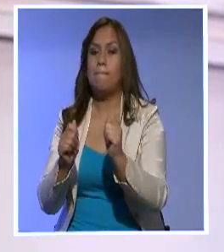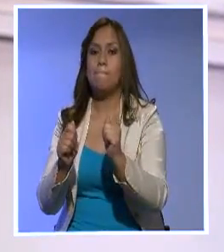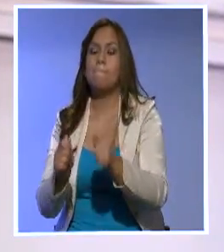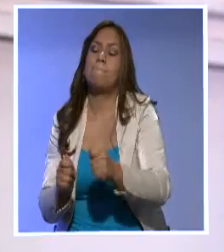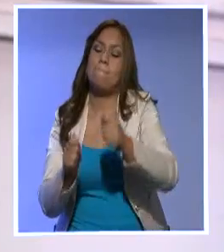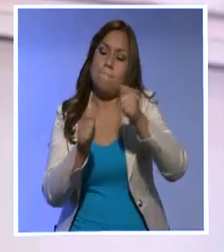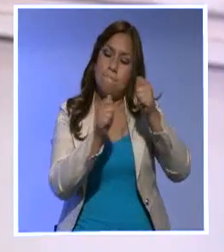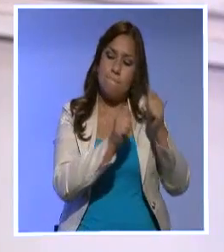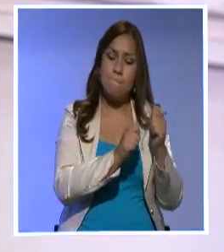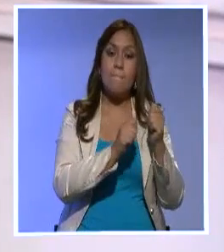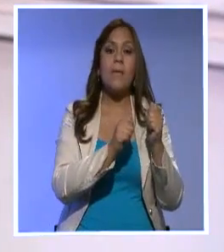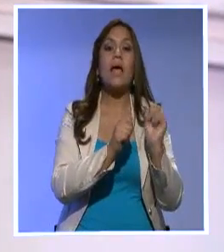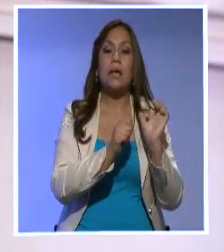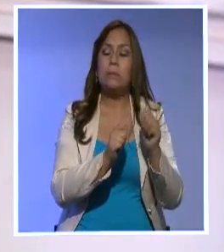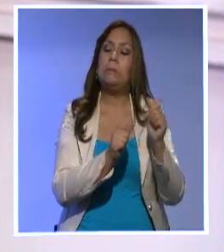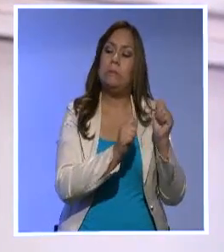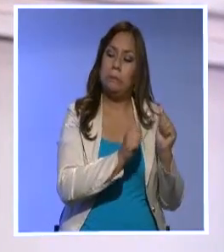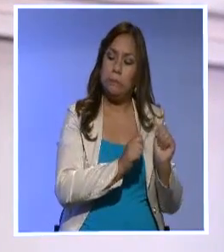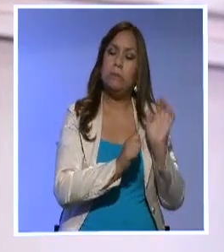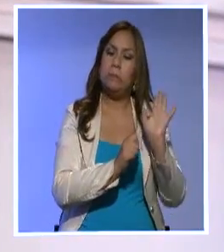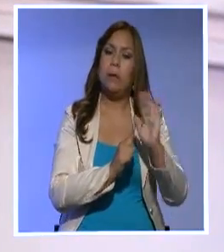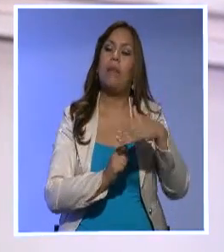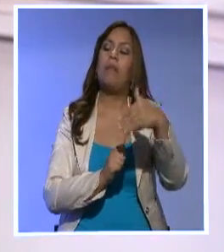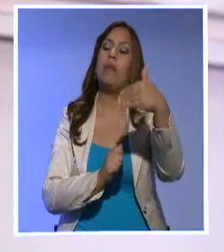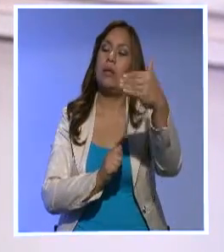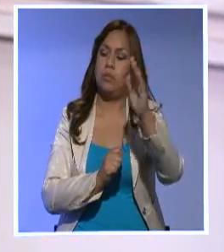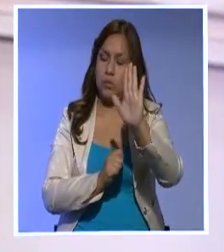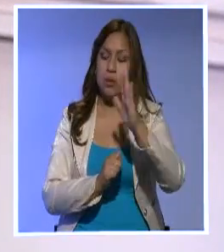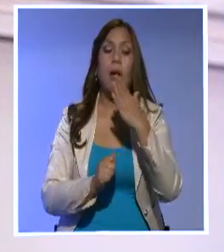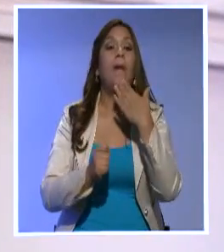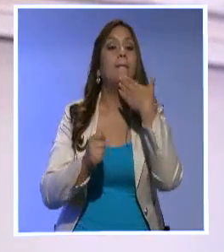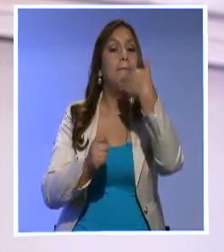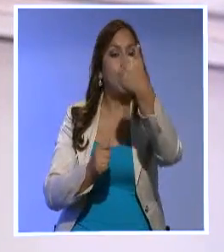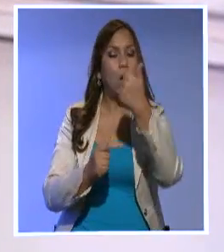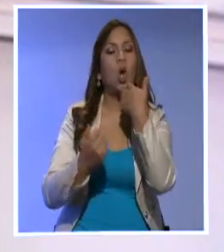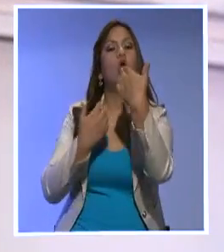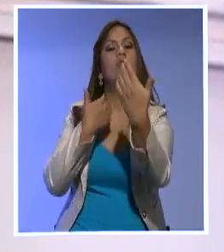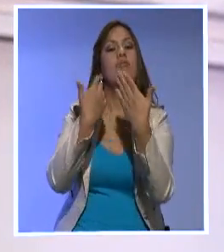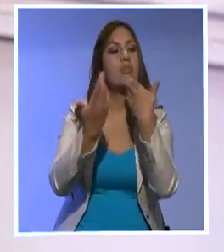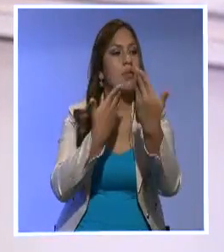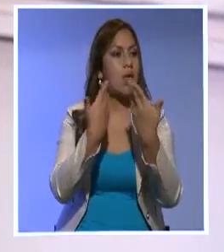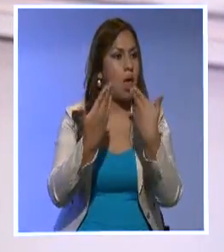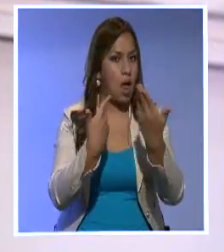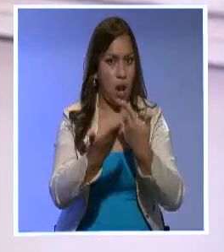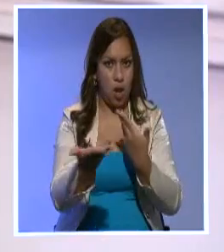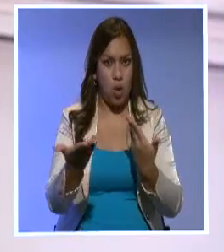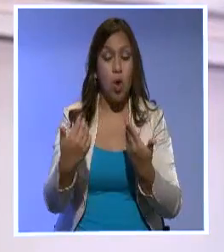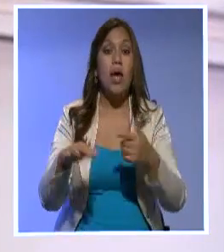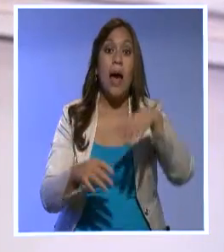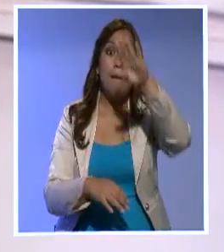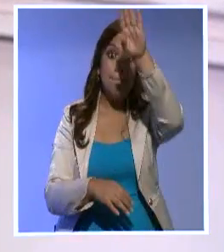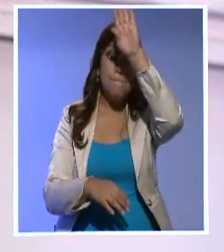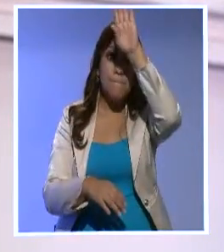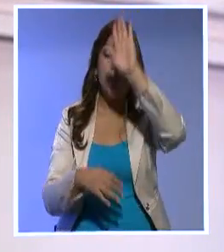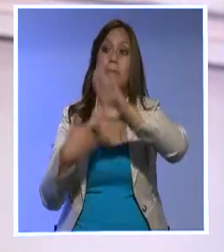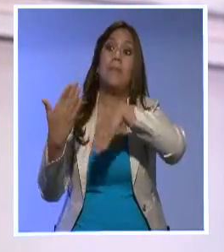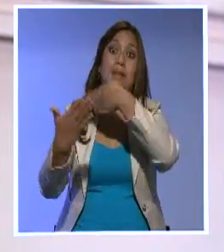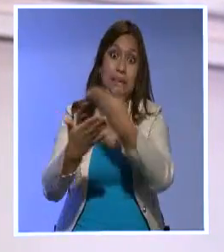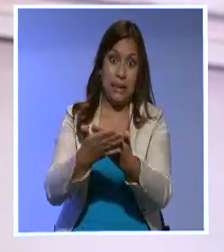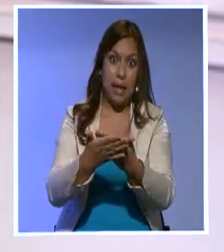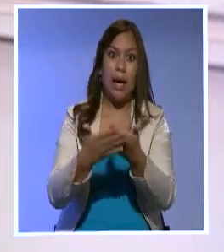promover un diálogo social después de la recorrido que el papá hiciera por nuestro país